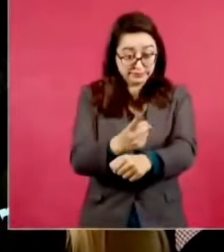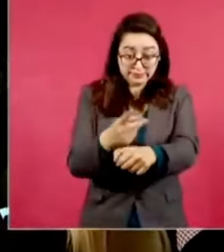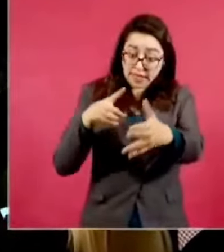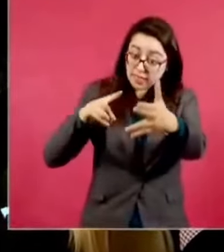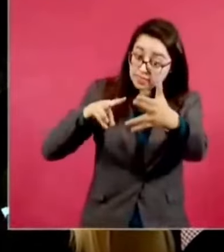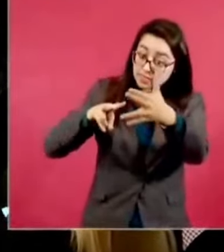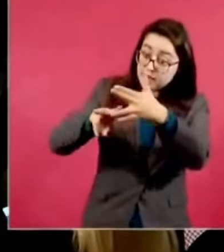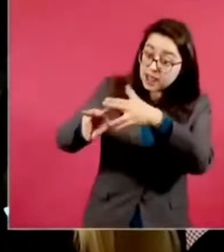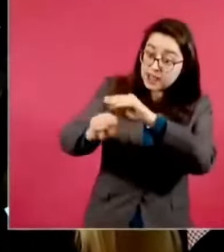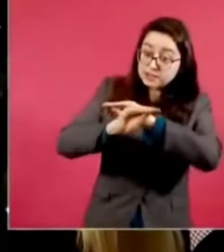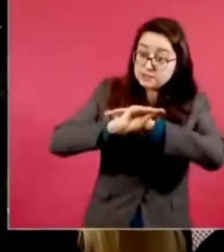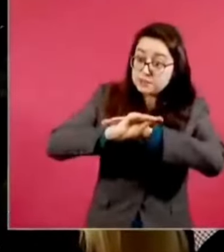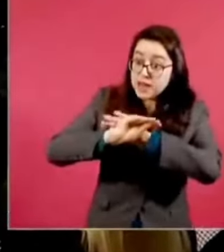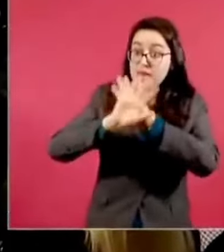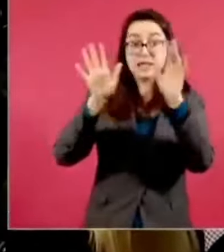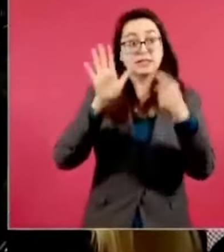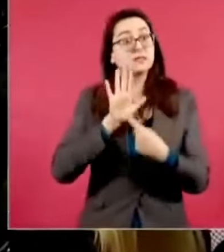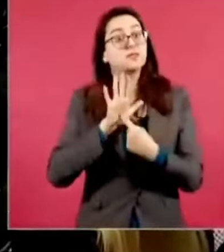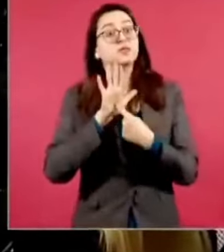hacer exactamente lo opuesto?